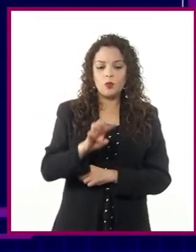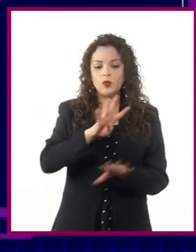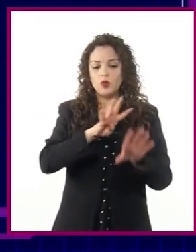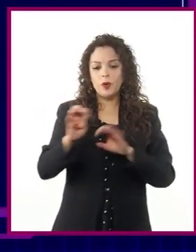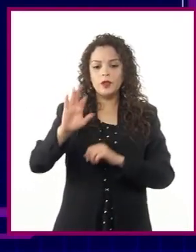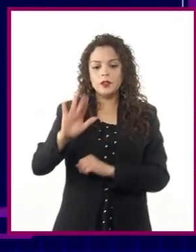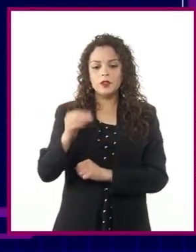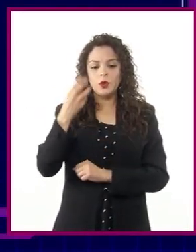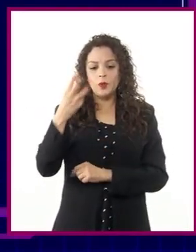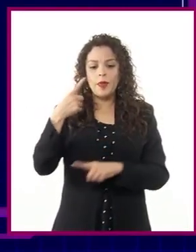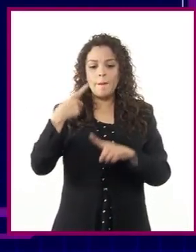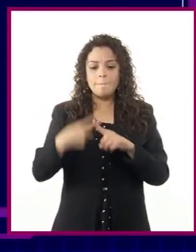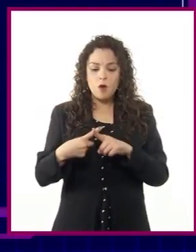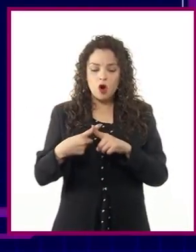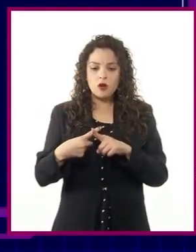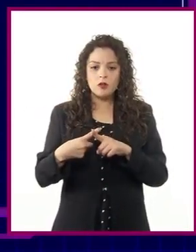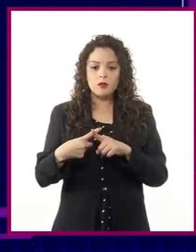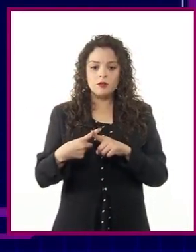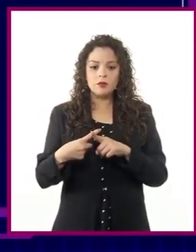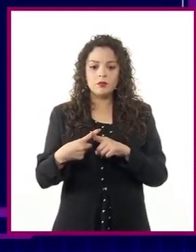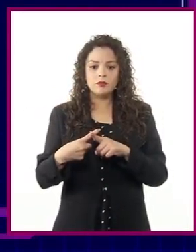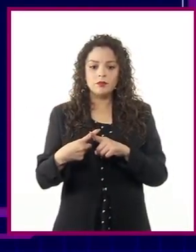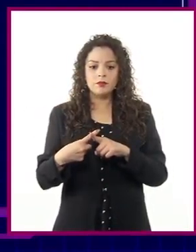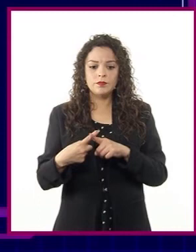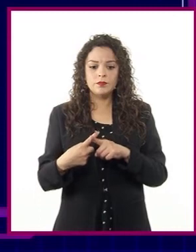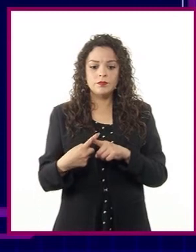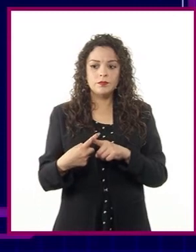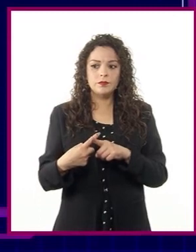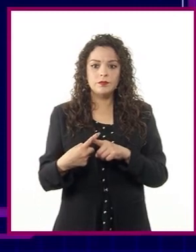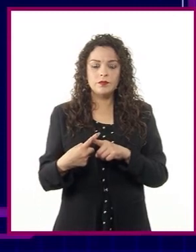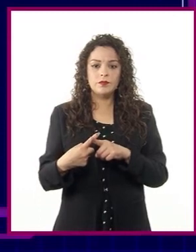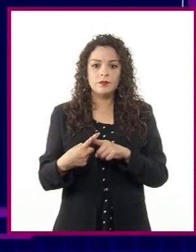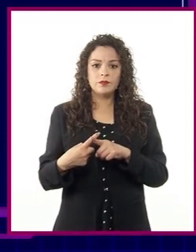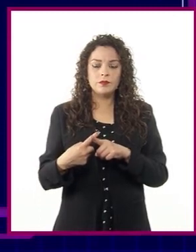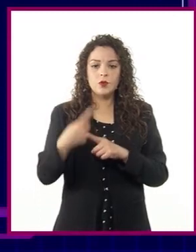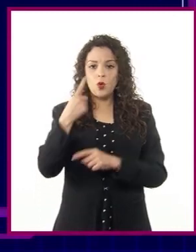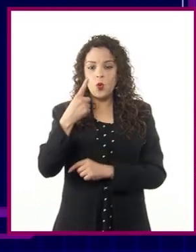0.453 por la cantidad de libras. En este ejemplo se multiplica